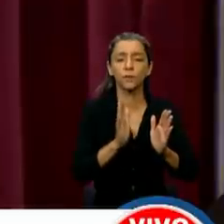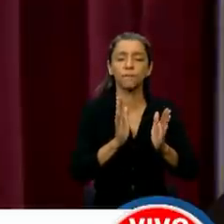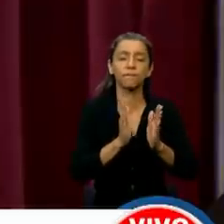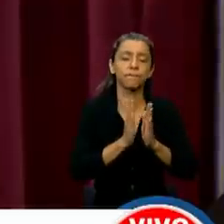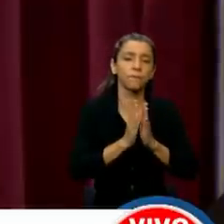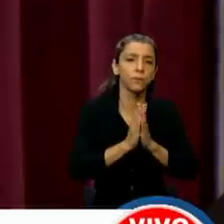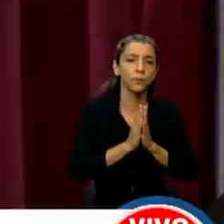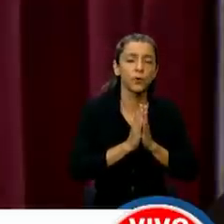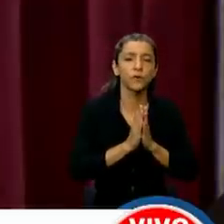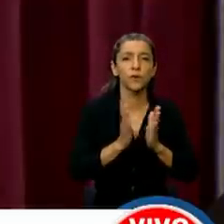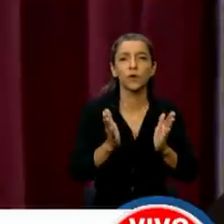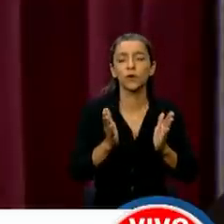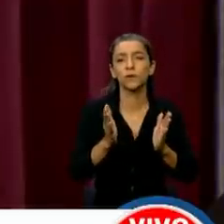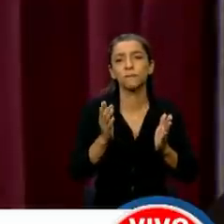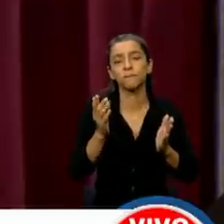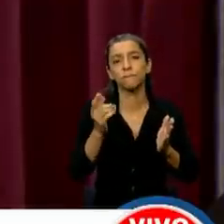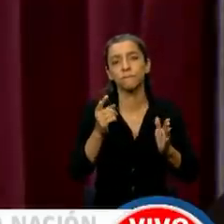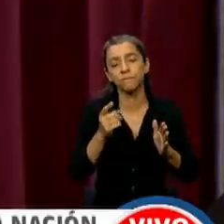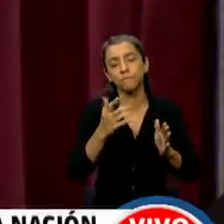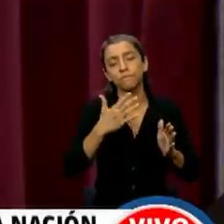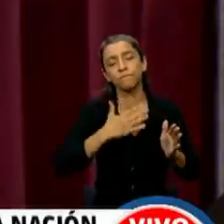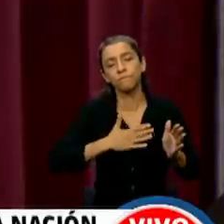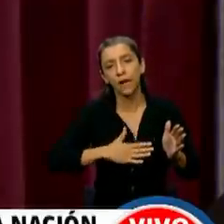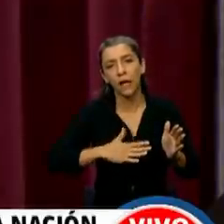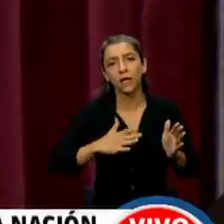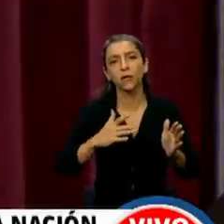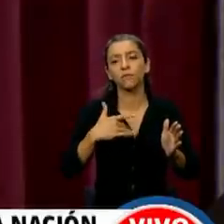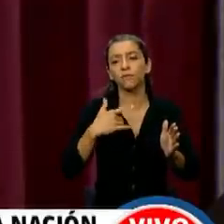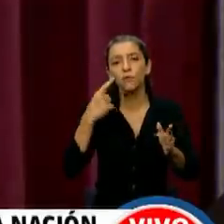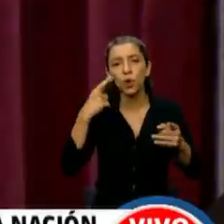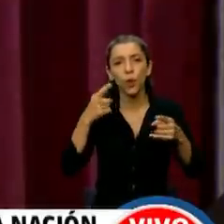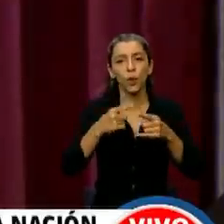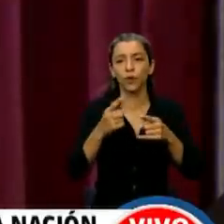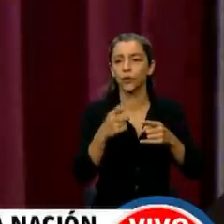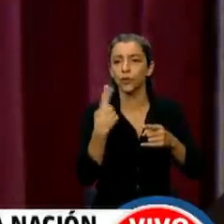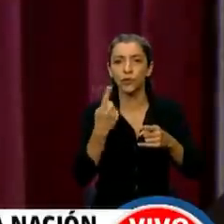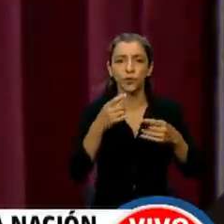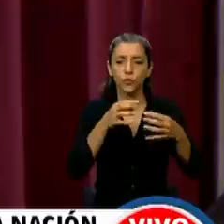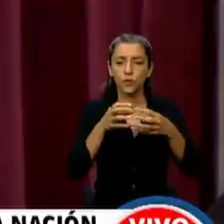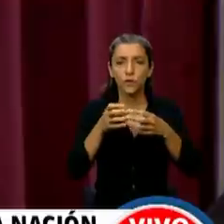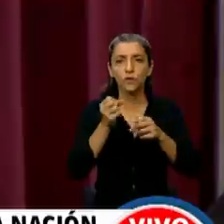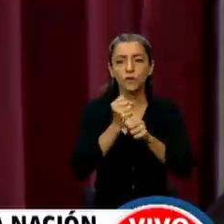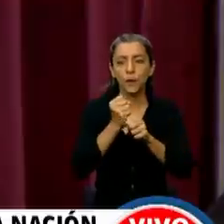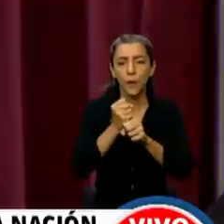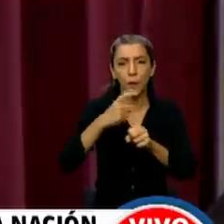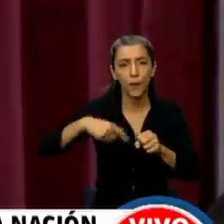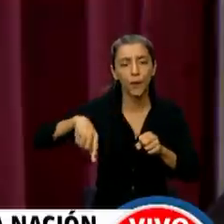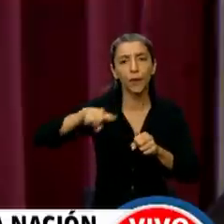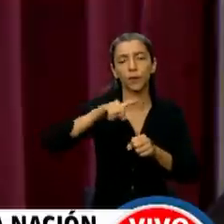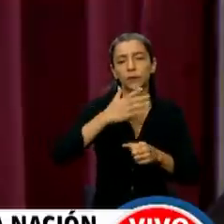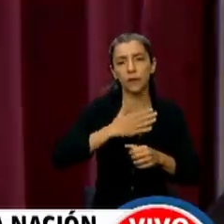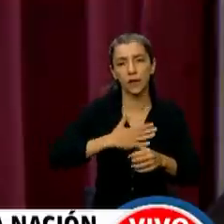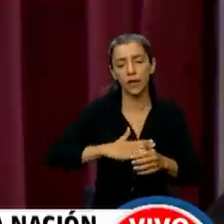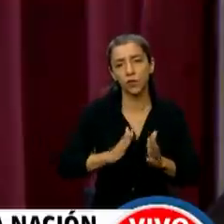de qué tranquilicemos el trabajo en el parlamento veamos